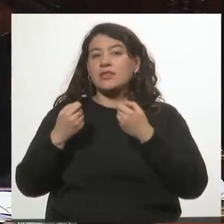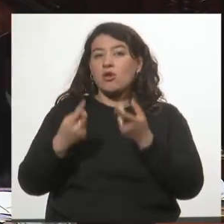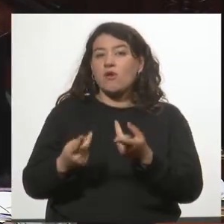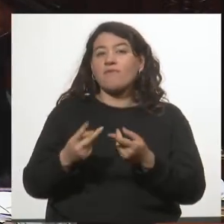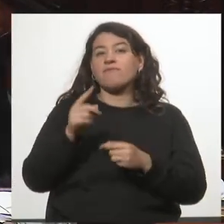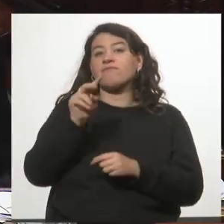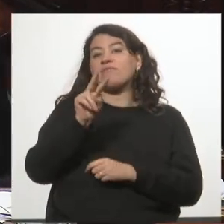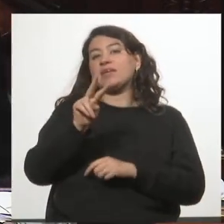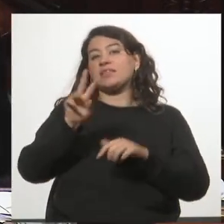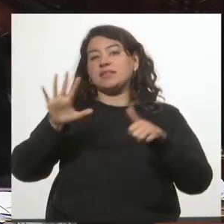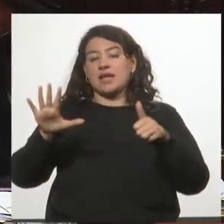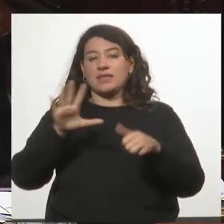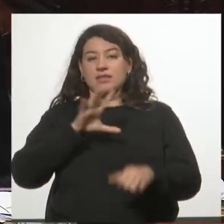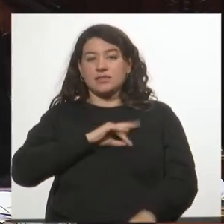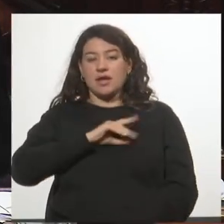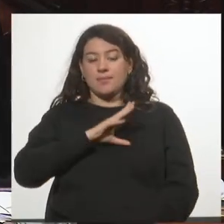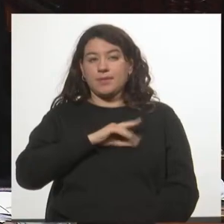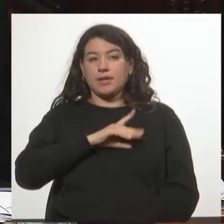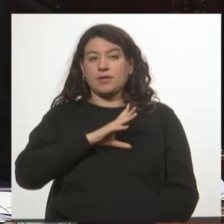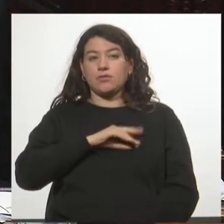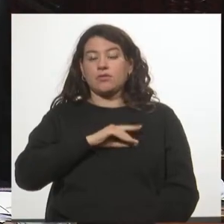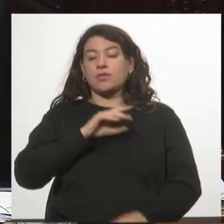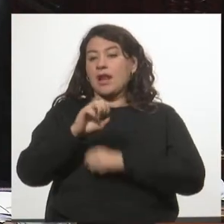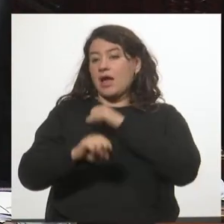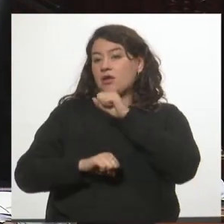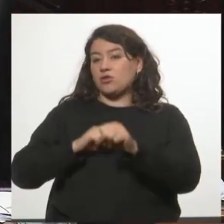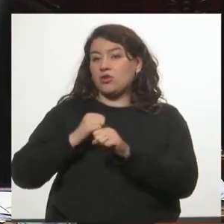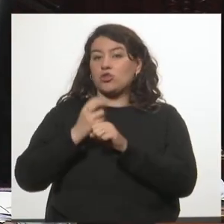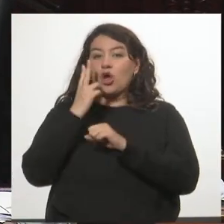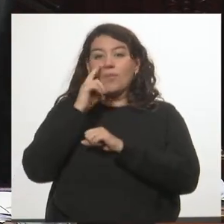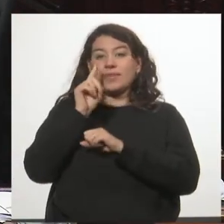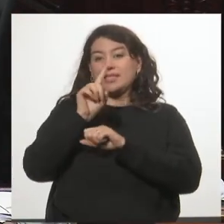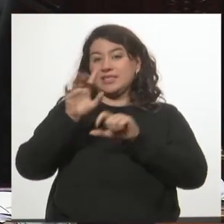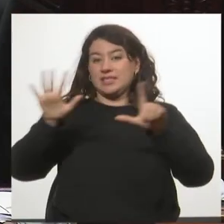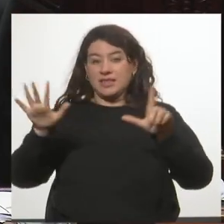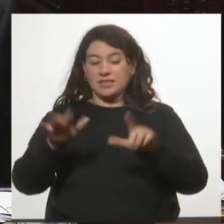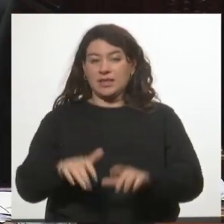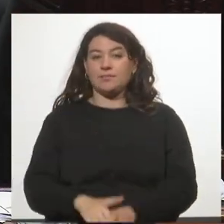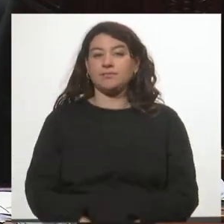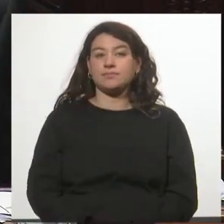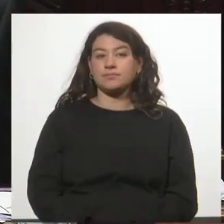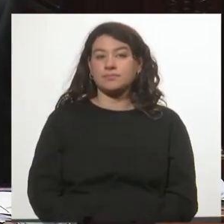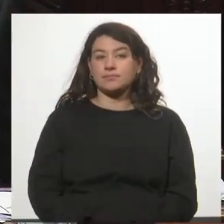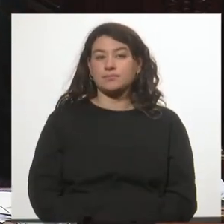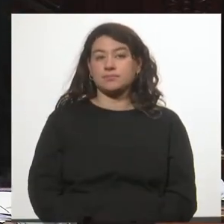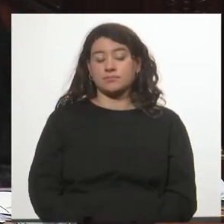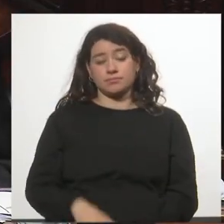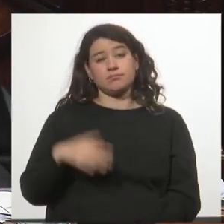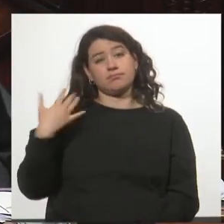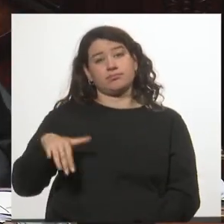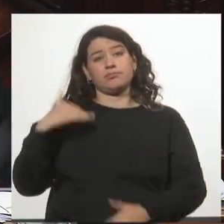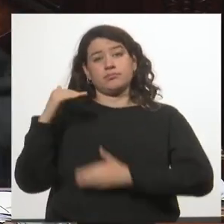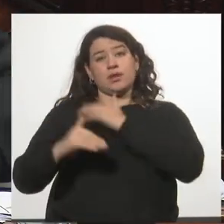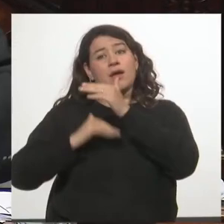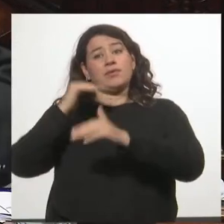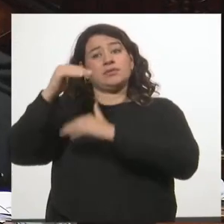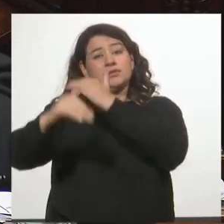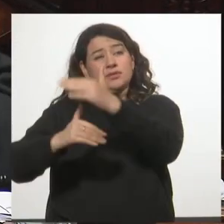26 de diciembre del año 17 si estaría avanzado